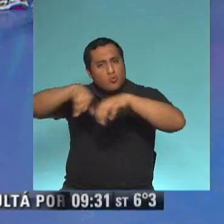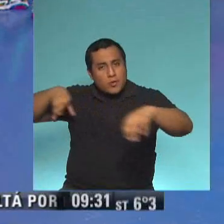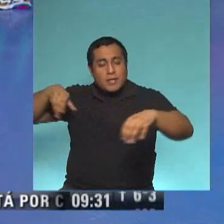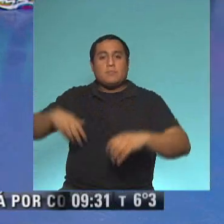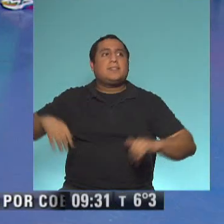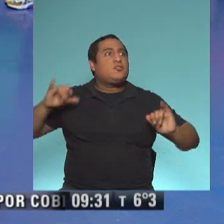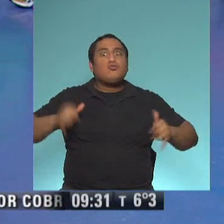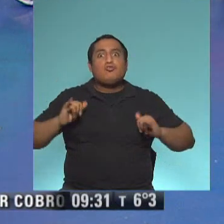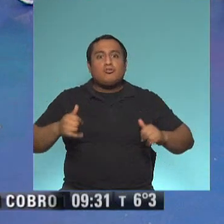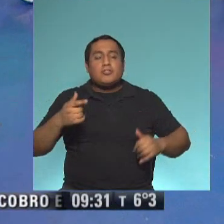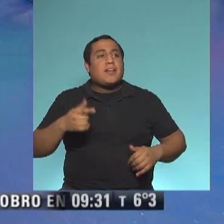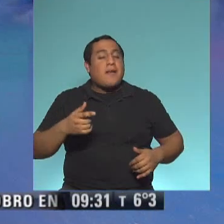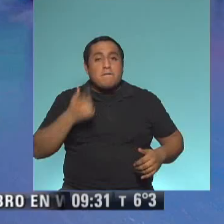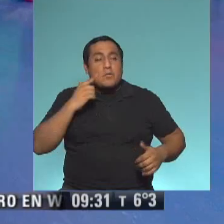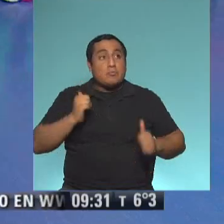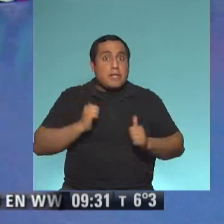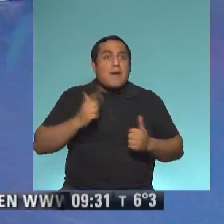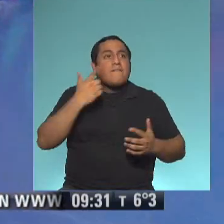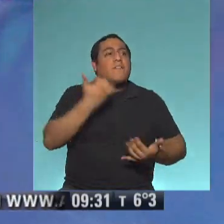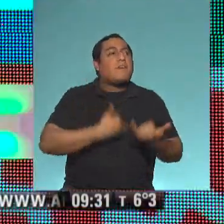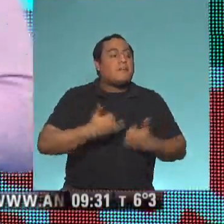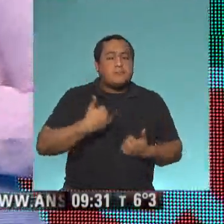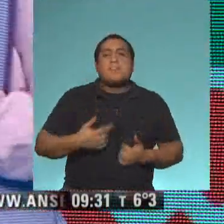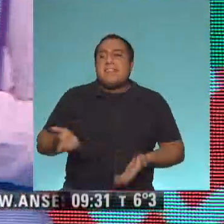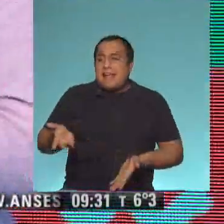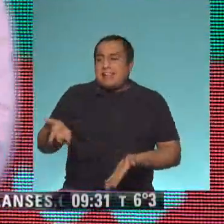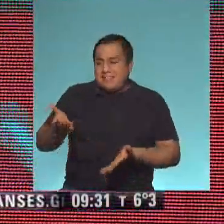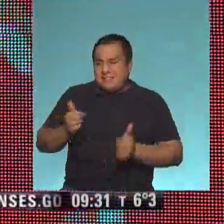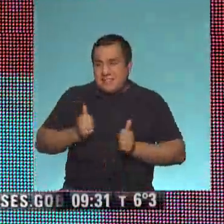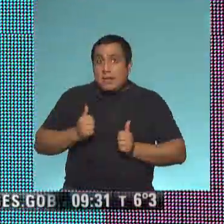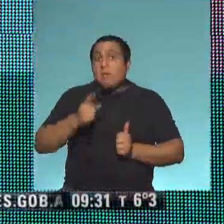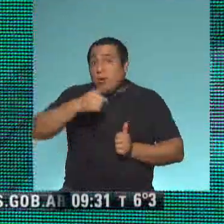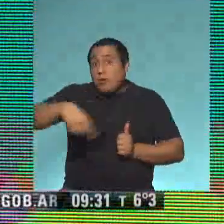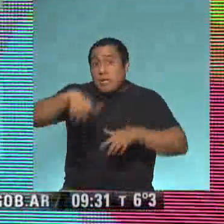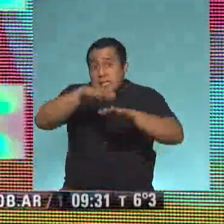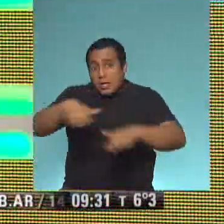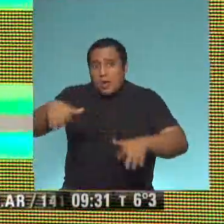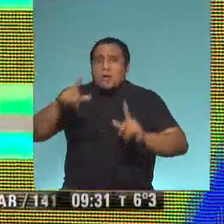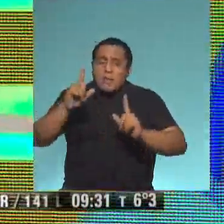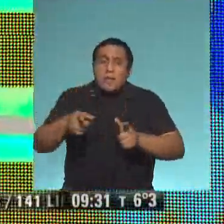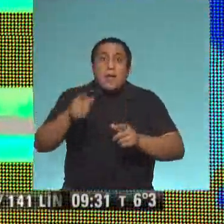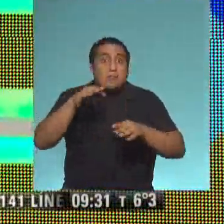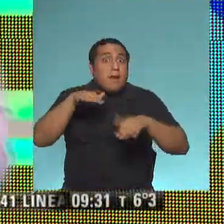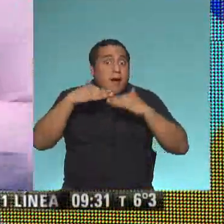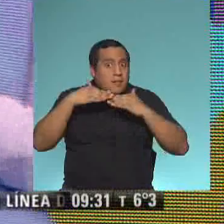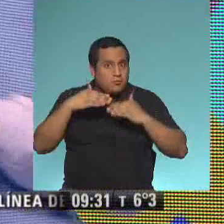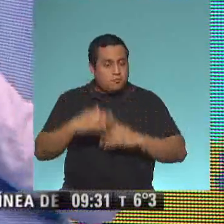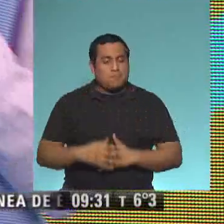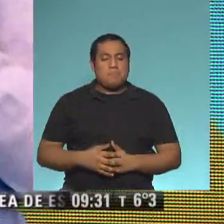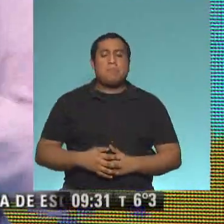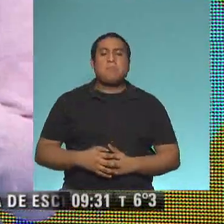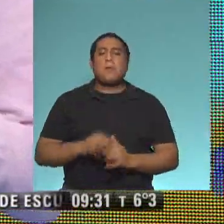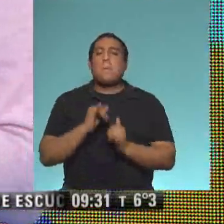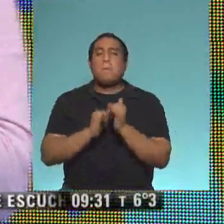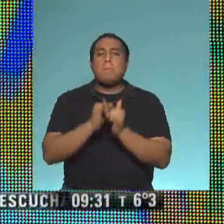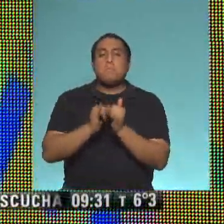Buenísimo. ¿Eh? Bueno. Me voy a sentar para escucharte, mira. Dale, siéntense. Ahí está. Ay, pues, invitamos también a todos los chicos y las chicas a que nos escuchen en casa. Bien. Bueno, como